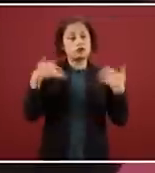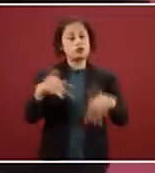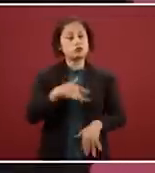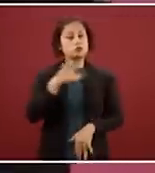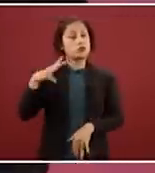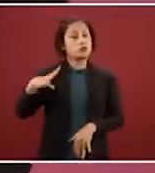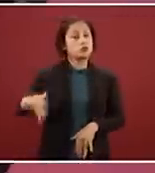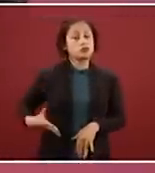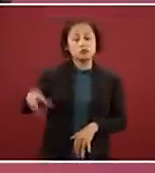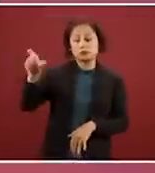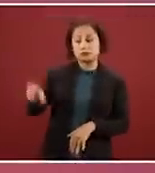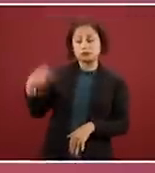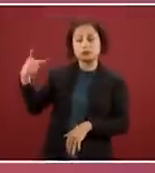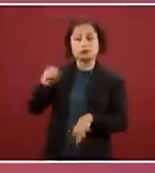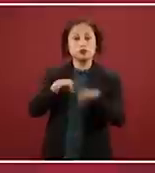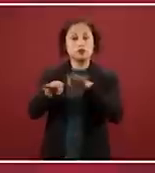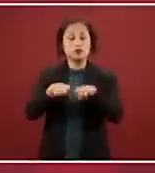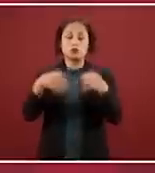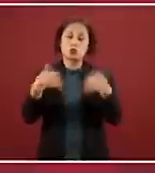del desempeño que tuvo